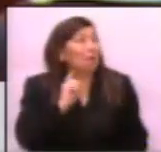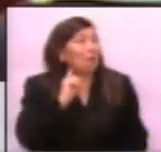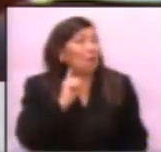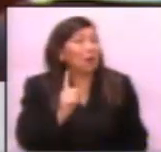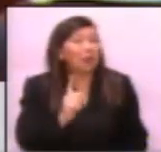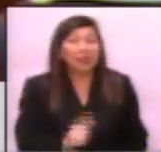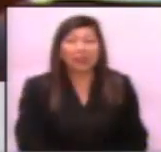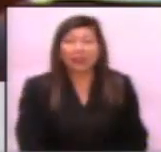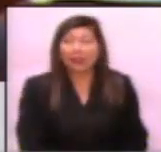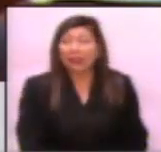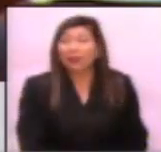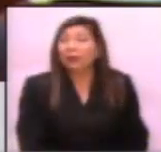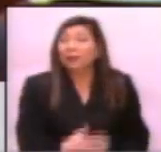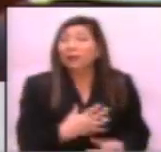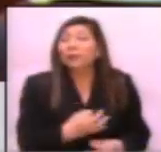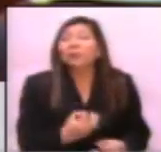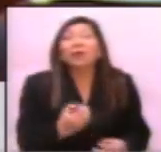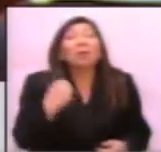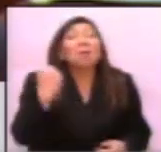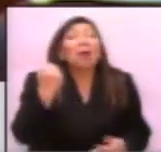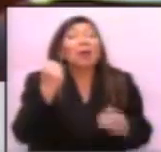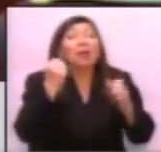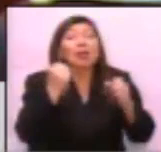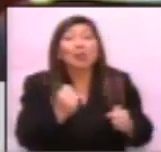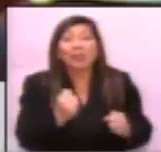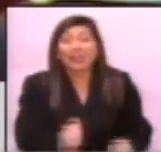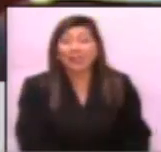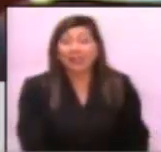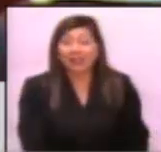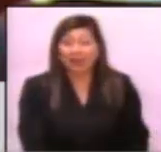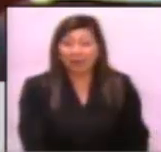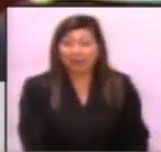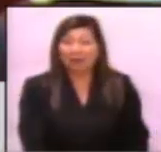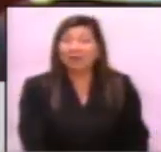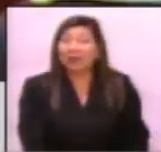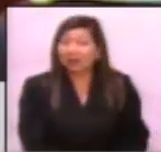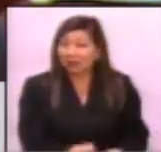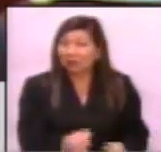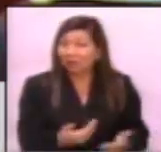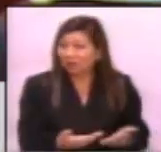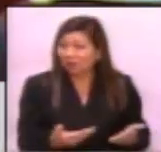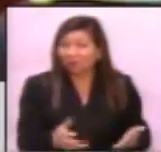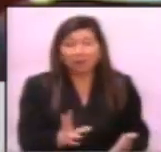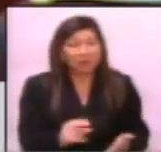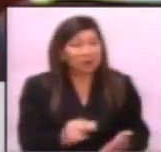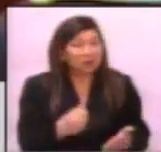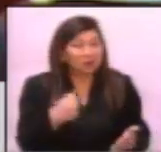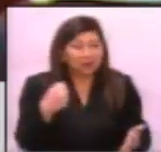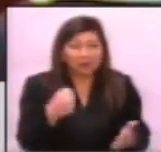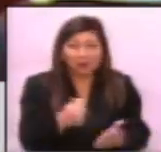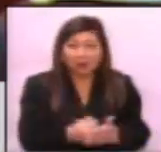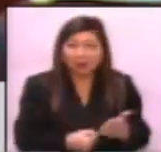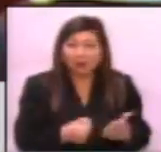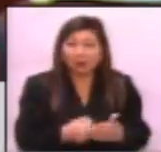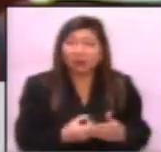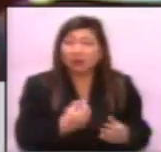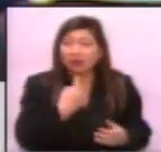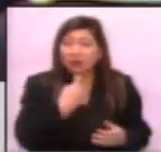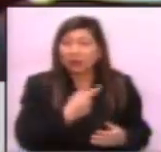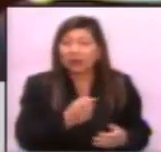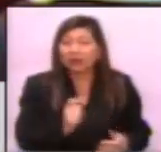interesa. Les interesa el poder por el poder. Y vamos a los hechos, no a improperios como algunos